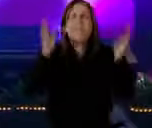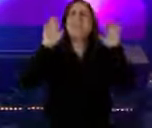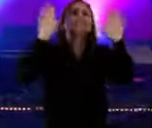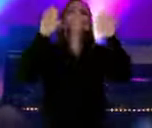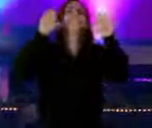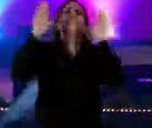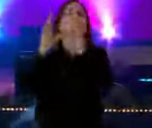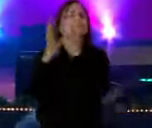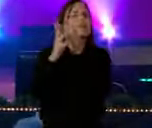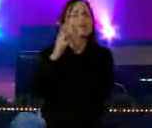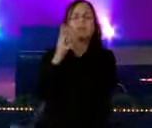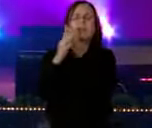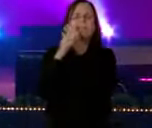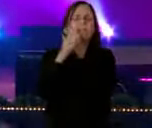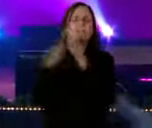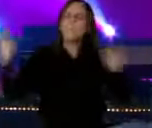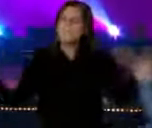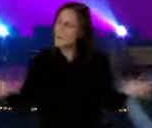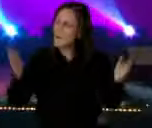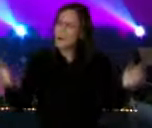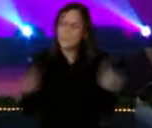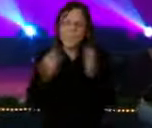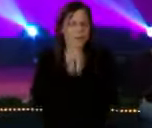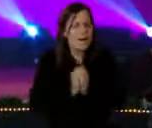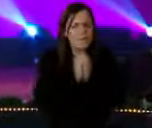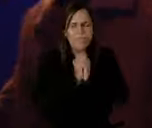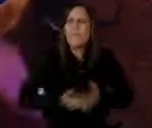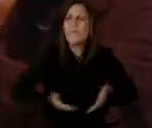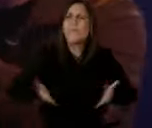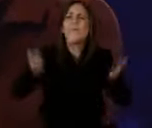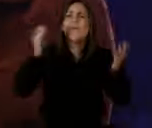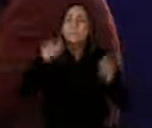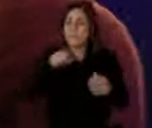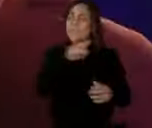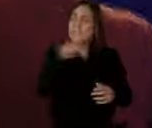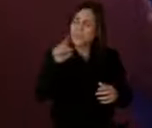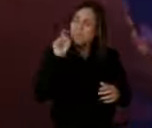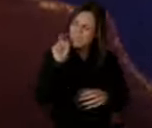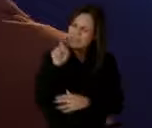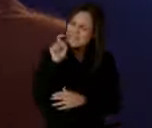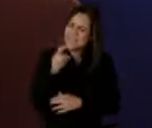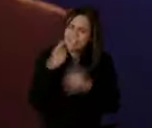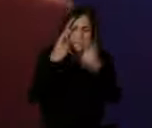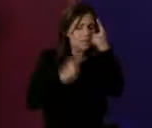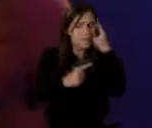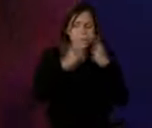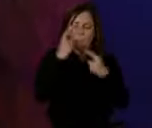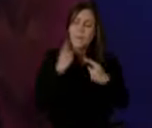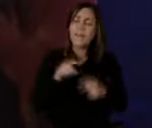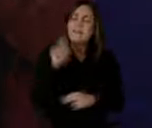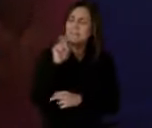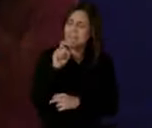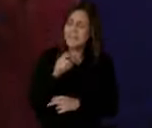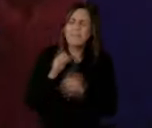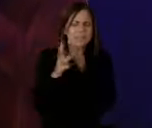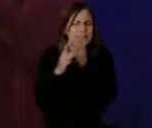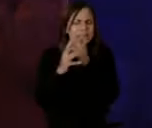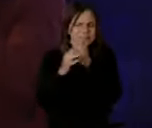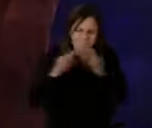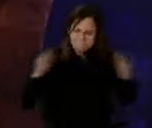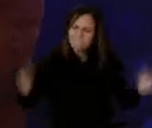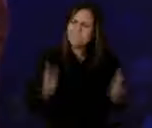lenguas, así que vamos, adora, si tienes que llorar, llora, si tienes hablar en nuevas lenguas, hazlo, oh, porque la presencia